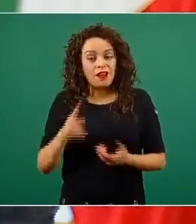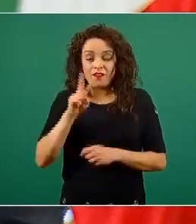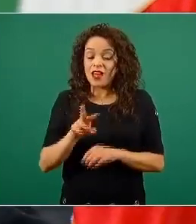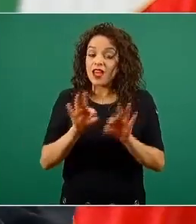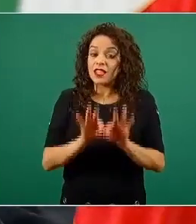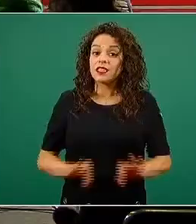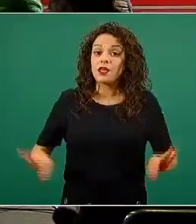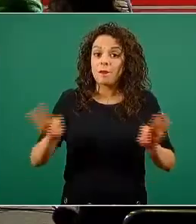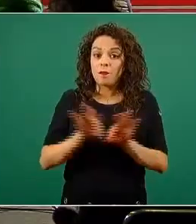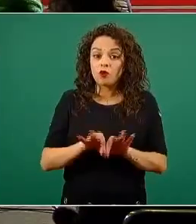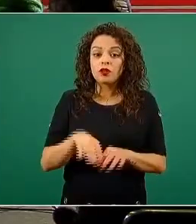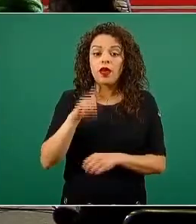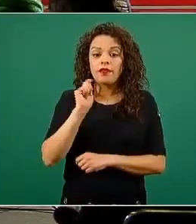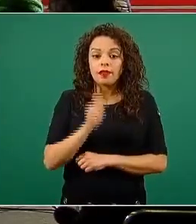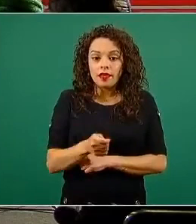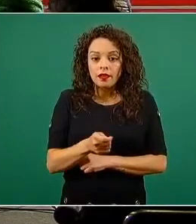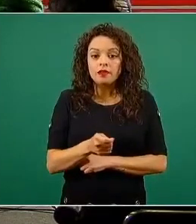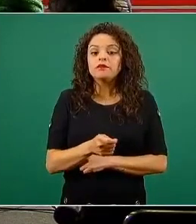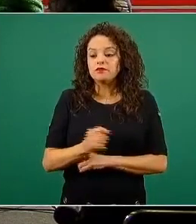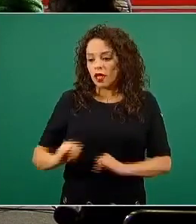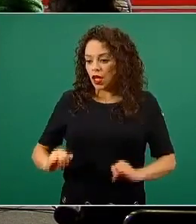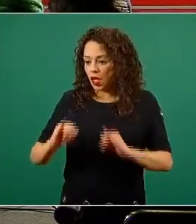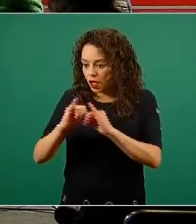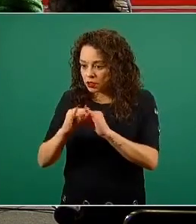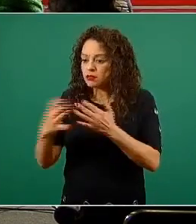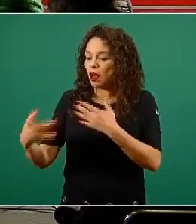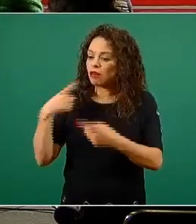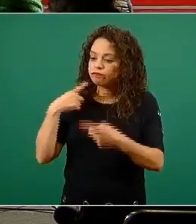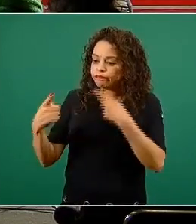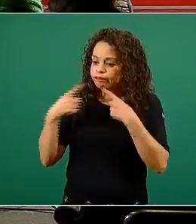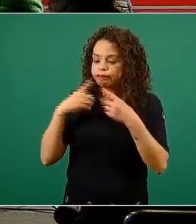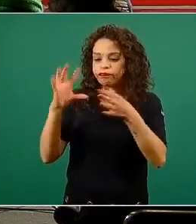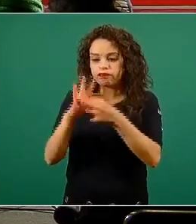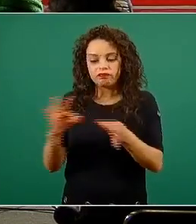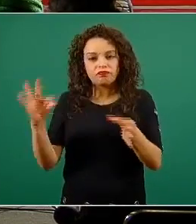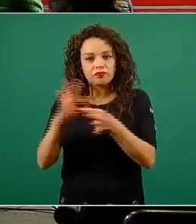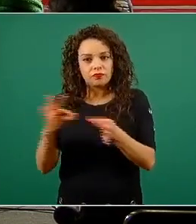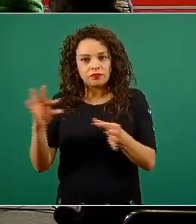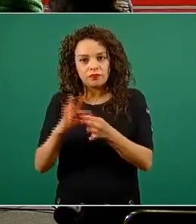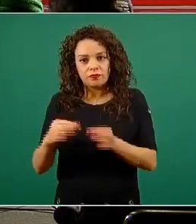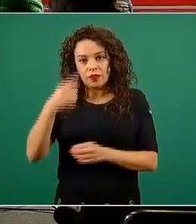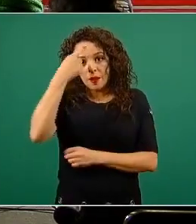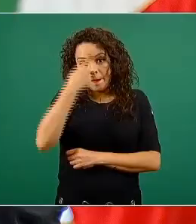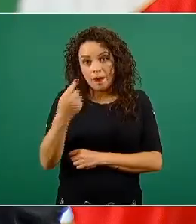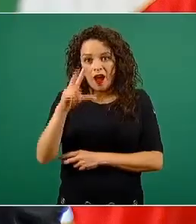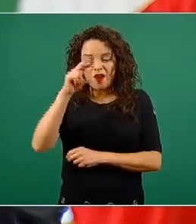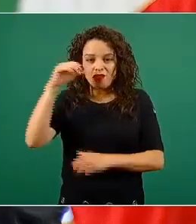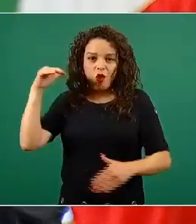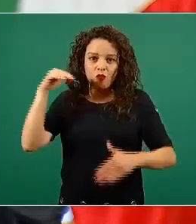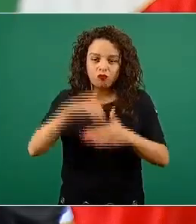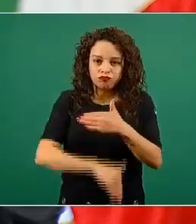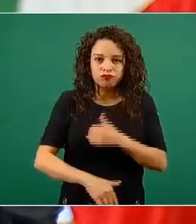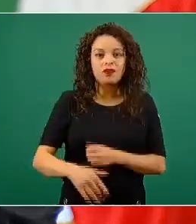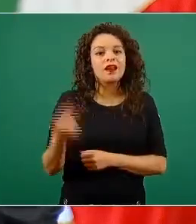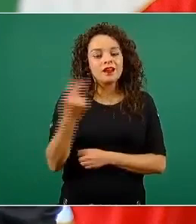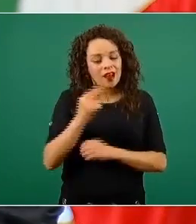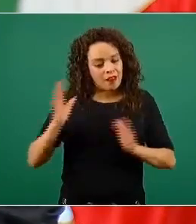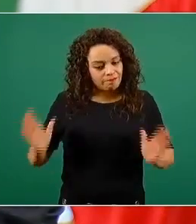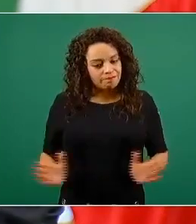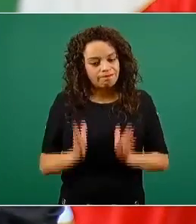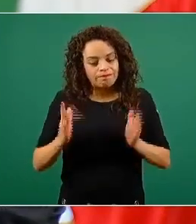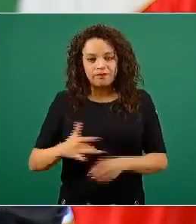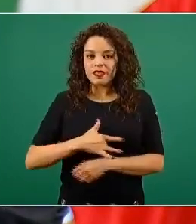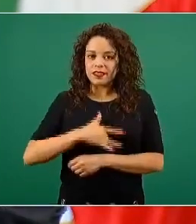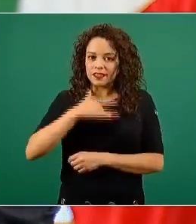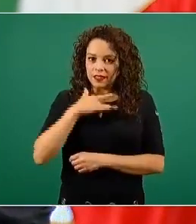estos ejercicios dentro de las instituciones precisamente para no decaer el ánimo, obviamente que impacte también en su